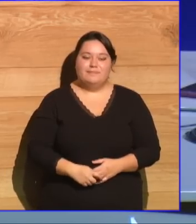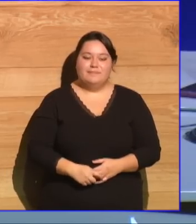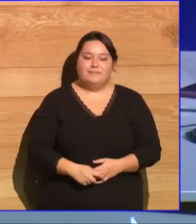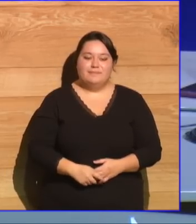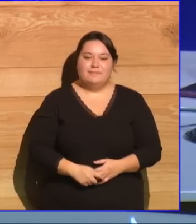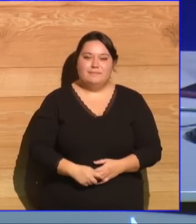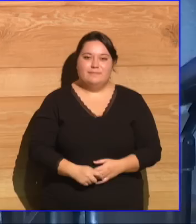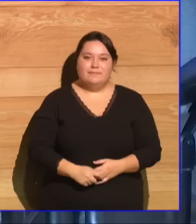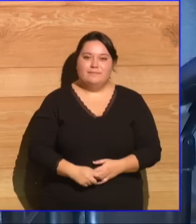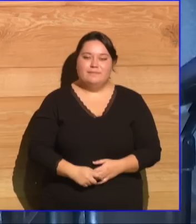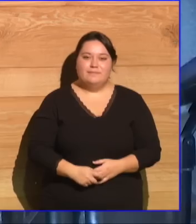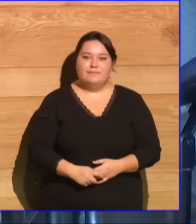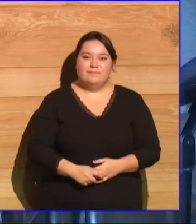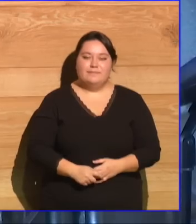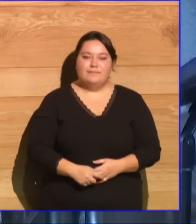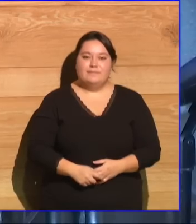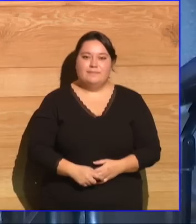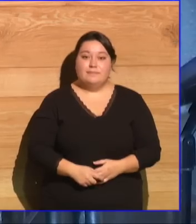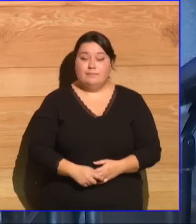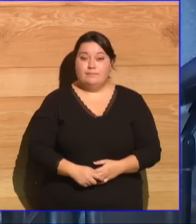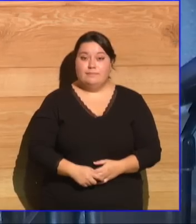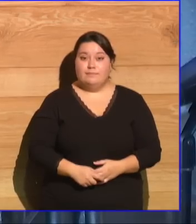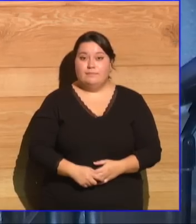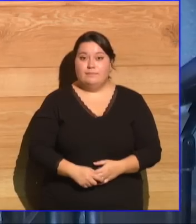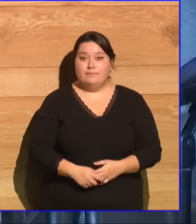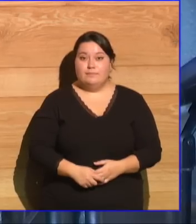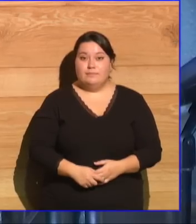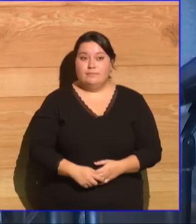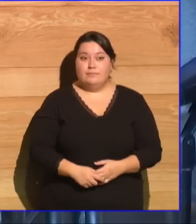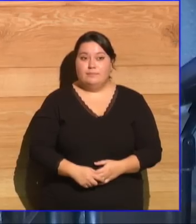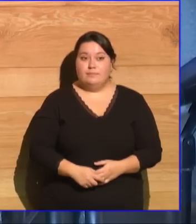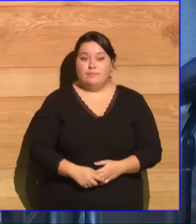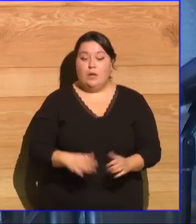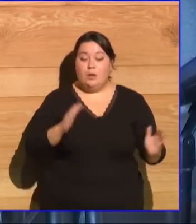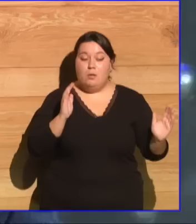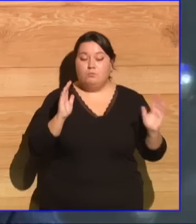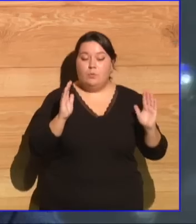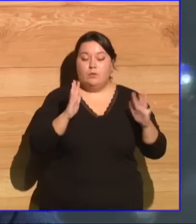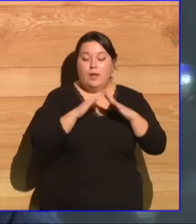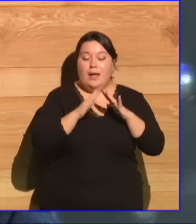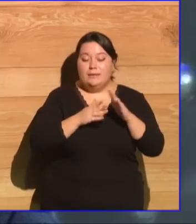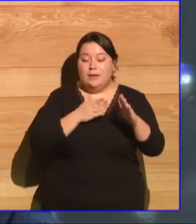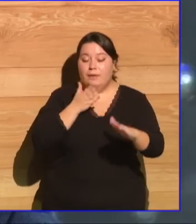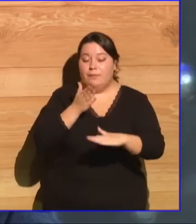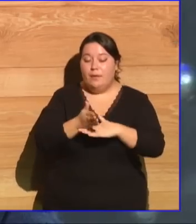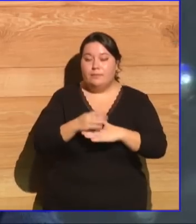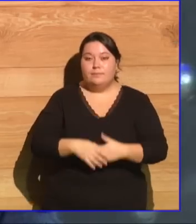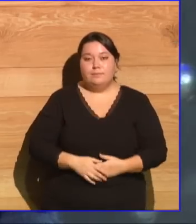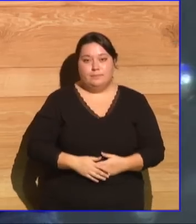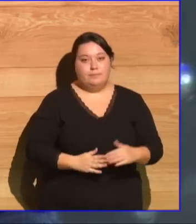y en ese recorrido que están haciendo, Sí. regresando a casa, Smoke it in your face.